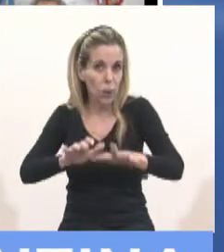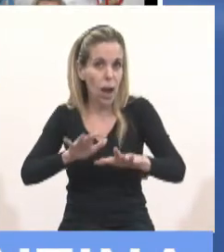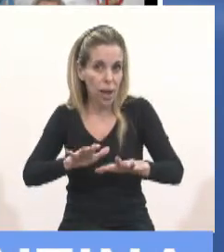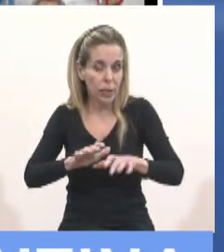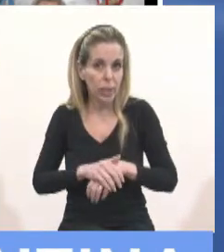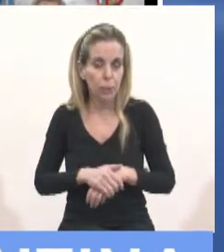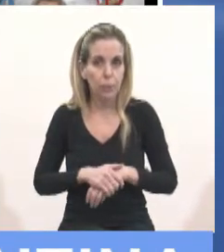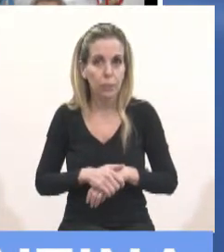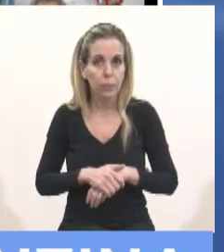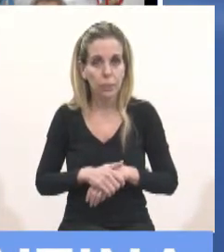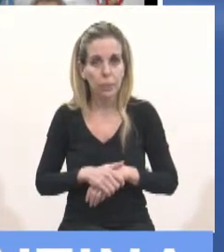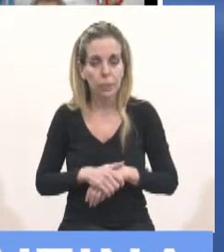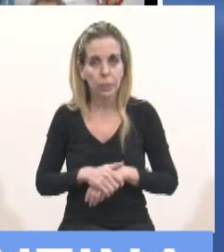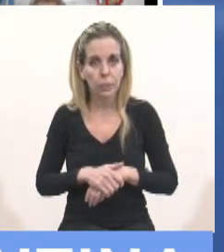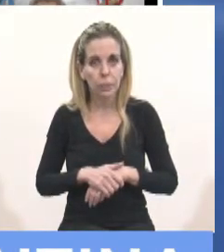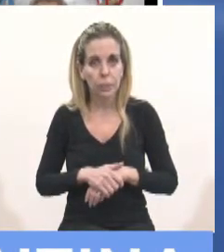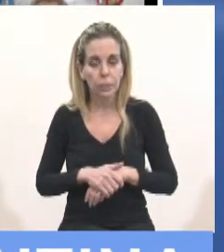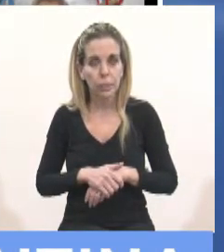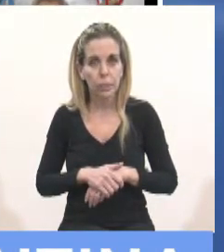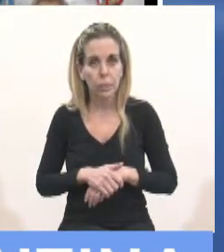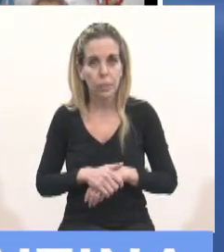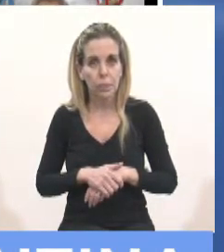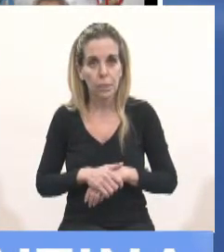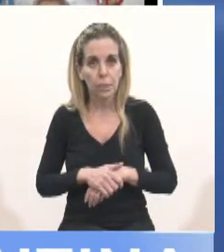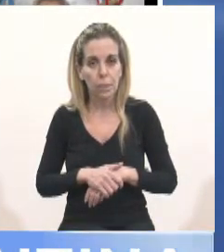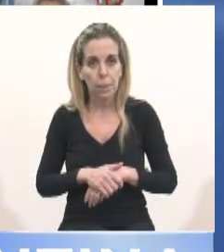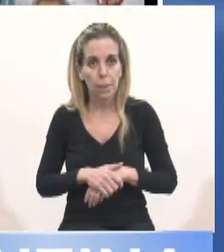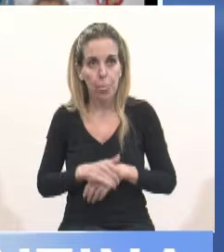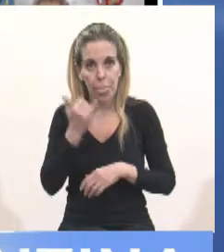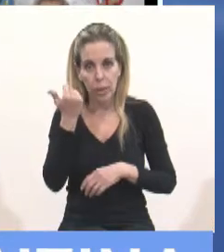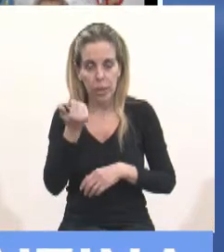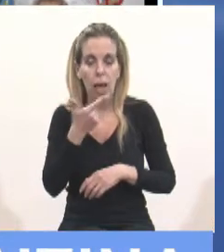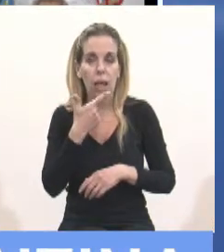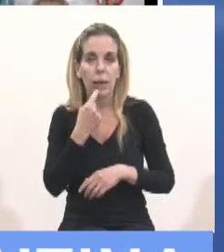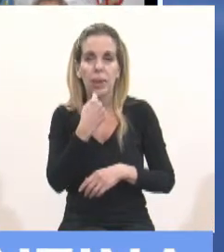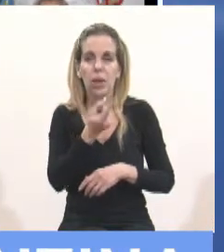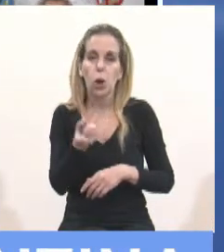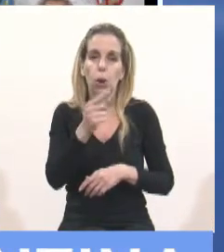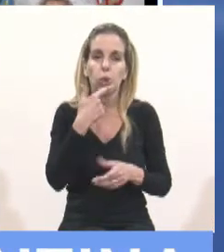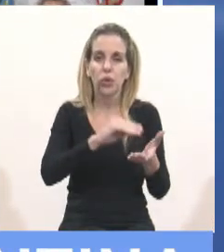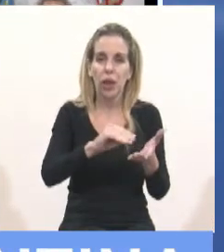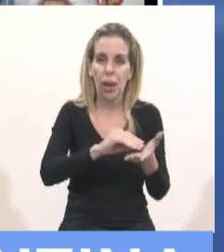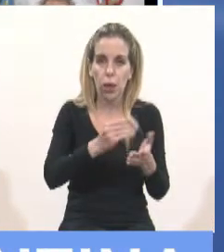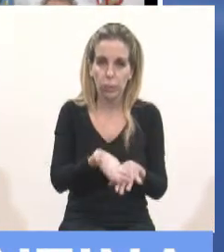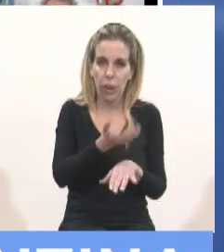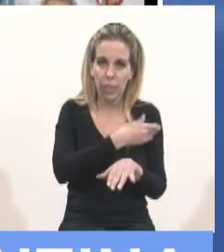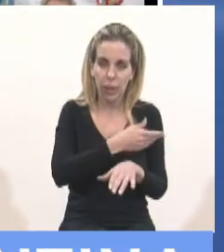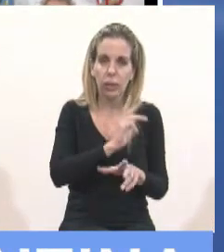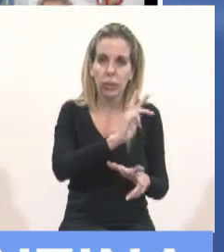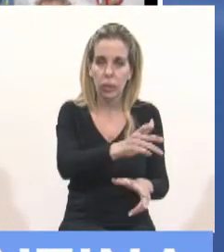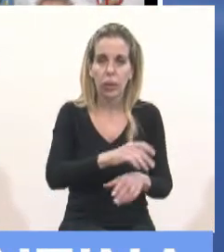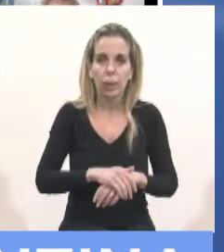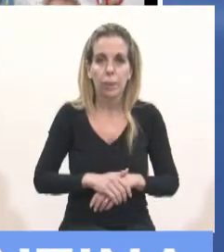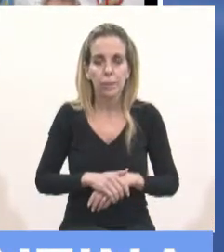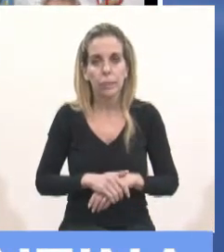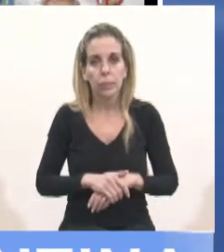estamos tratando de hablar. Como dijo el senador con el que se dio el uso de la palabra, amigo